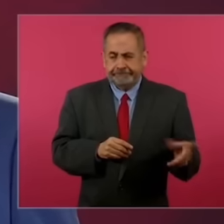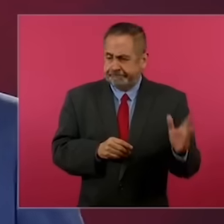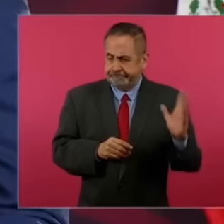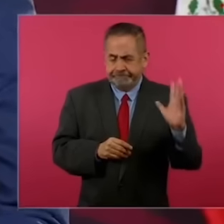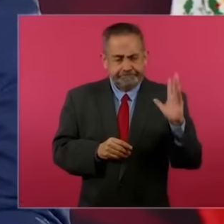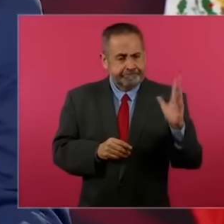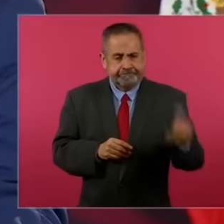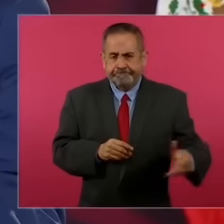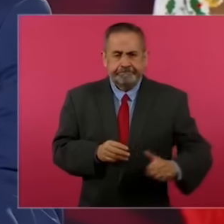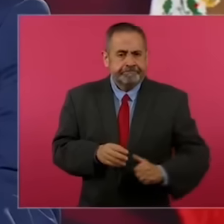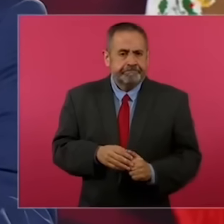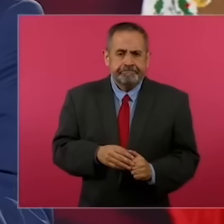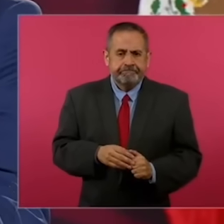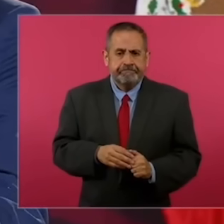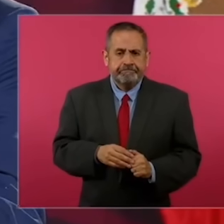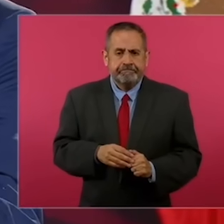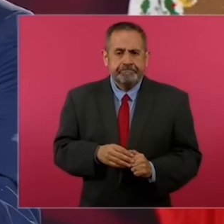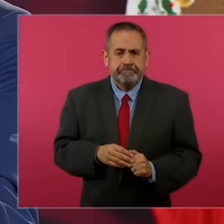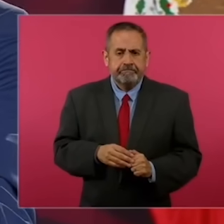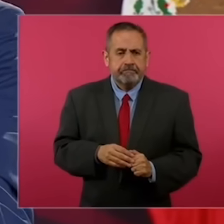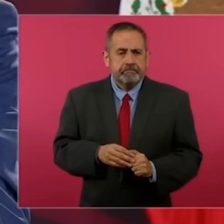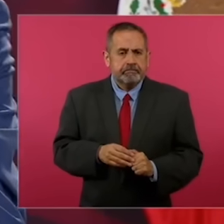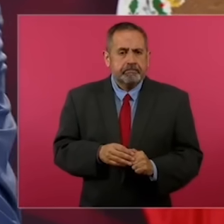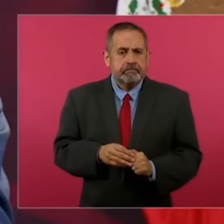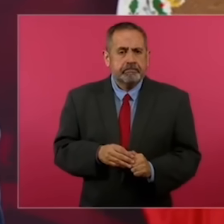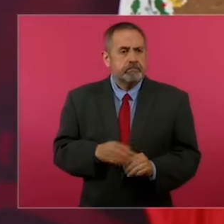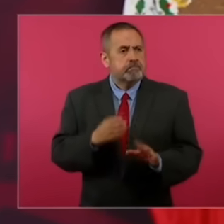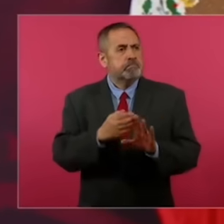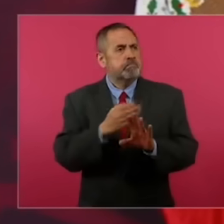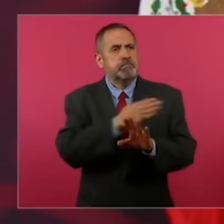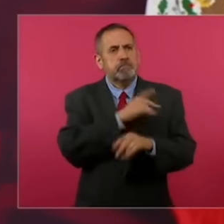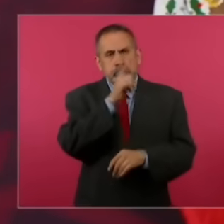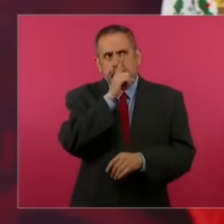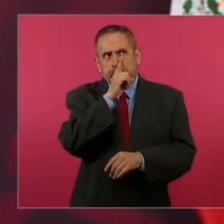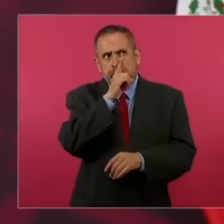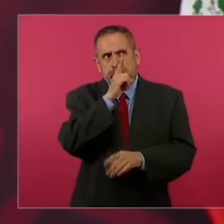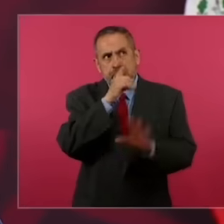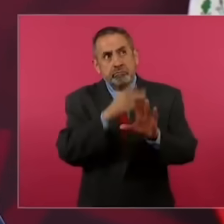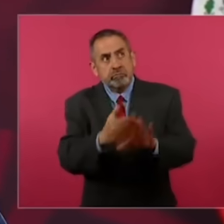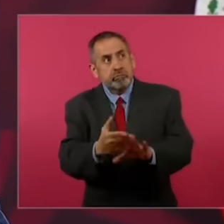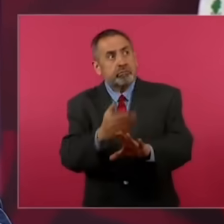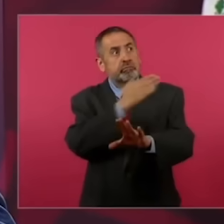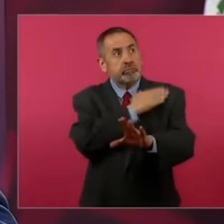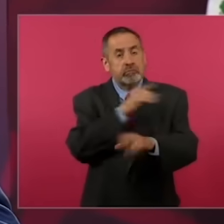como no sucedía en más de un siglo